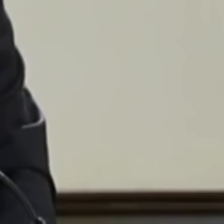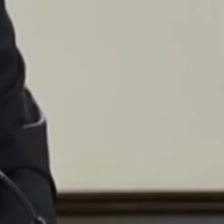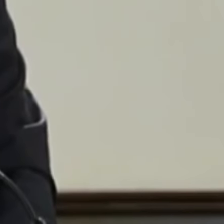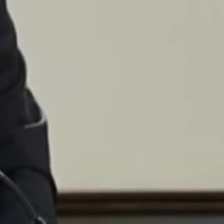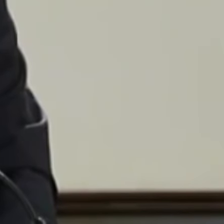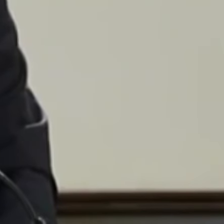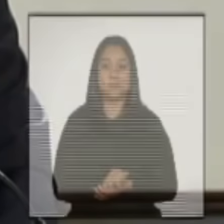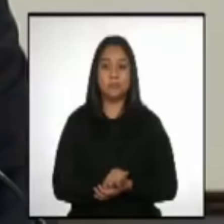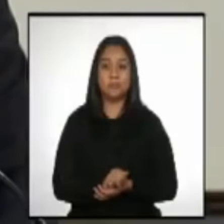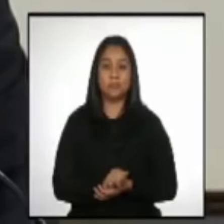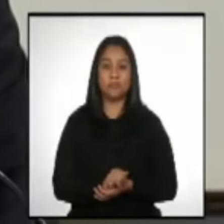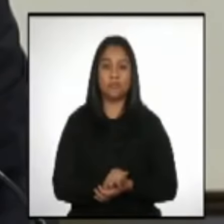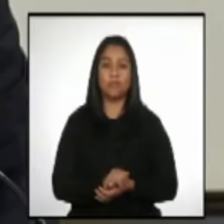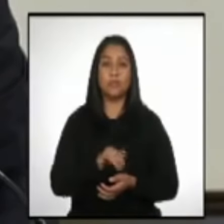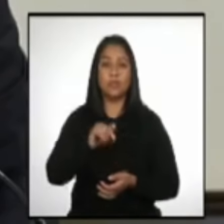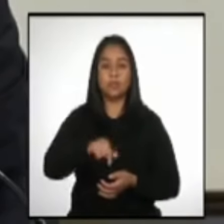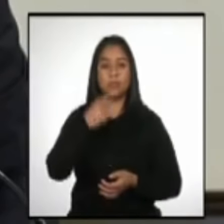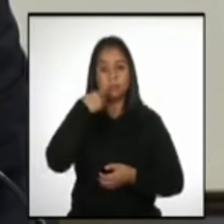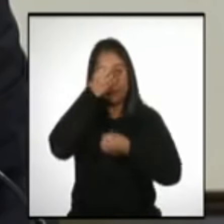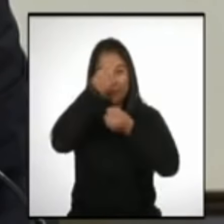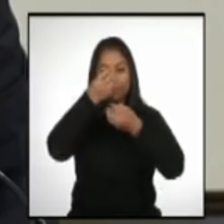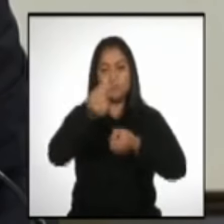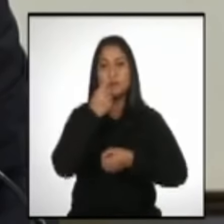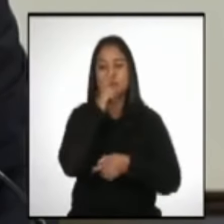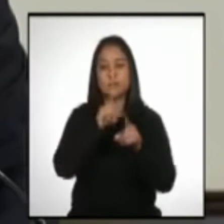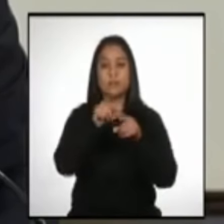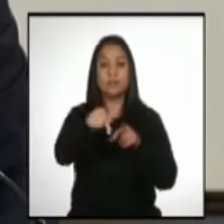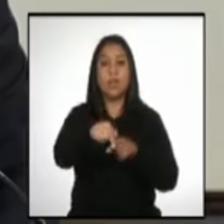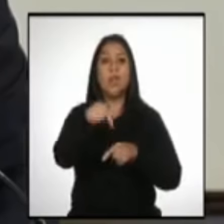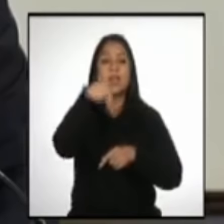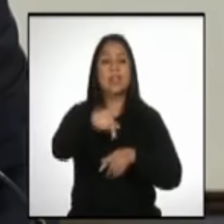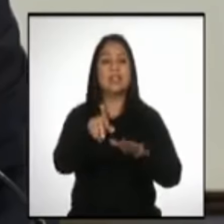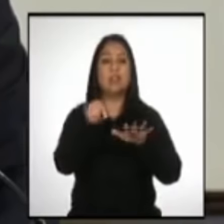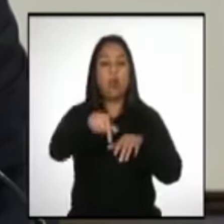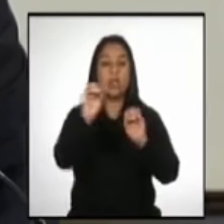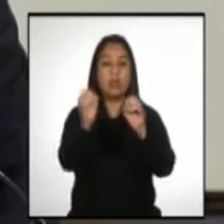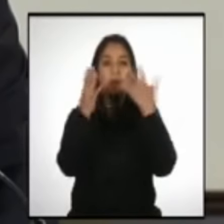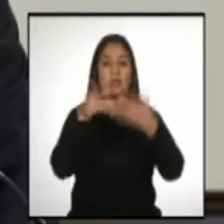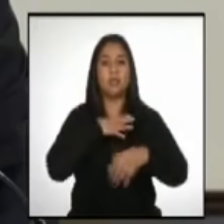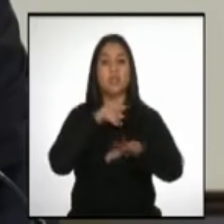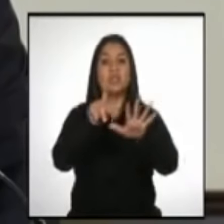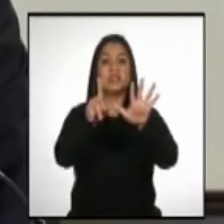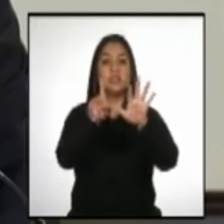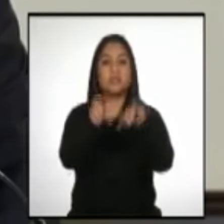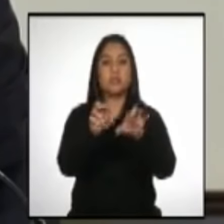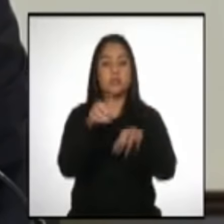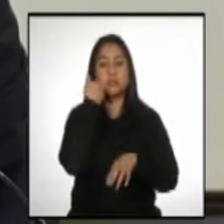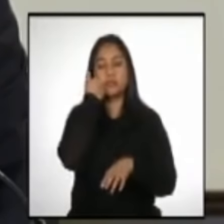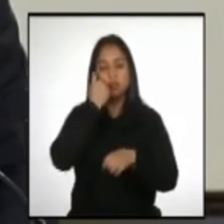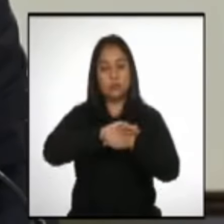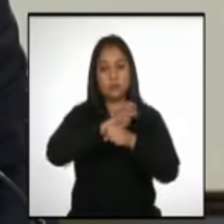1 del estado de cuarentena que se encontraba bajo resguardo, que se dio positivo ya, y la